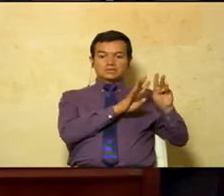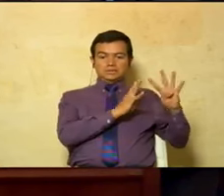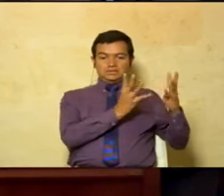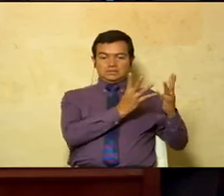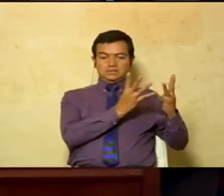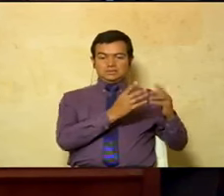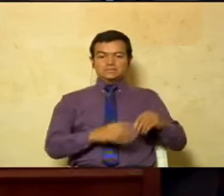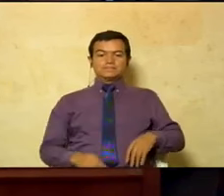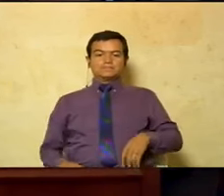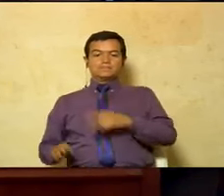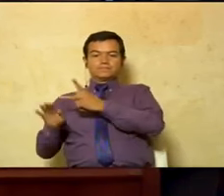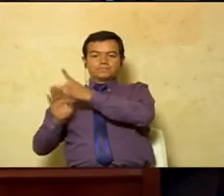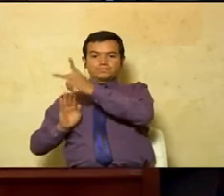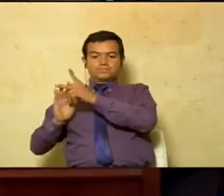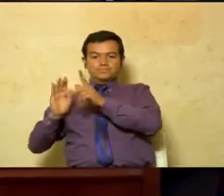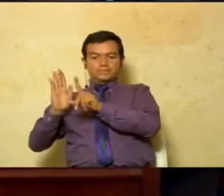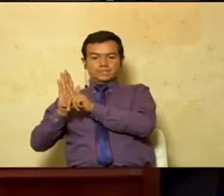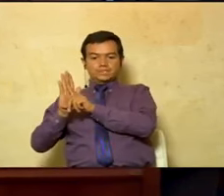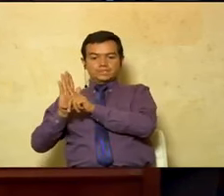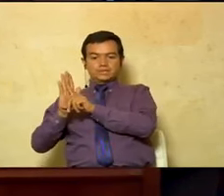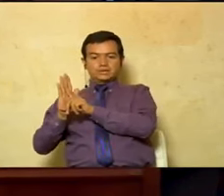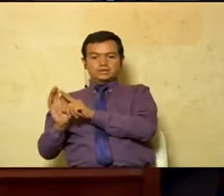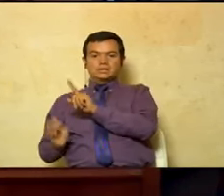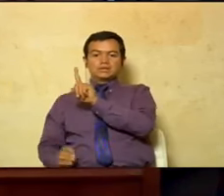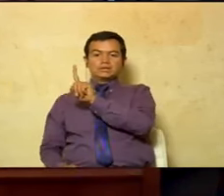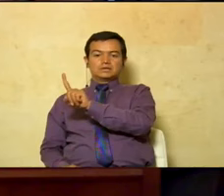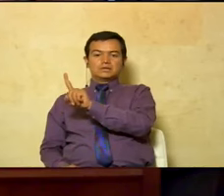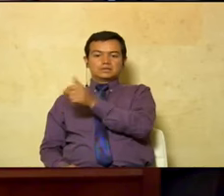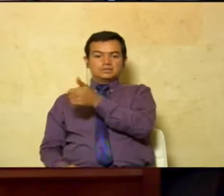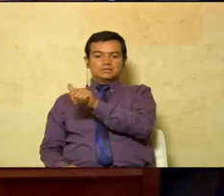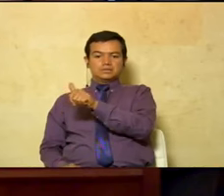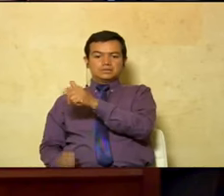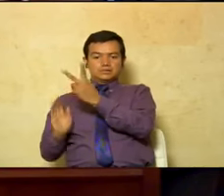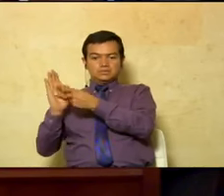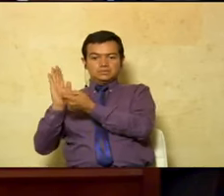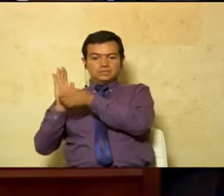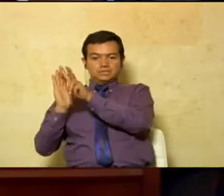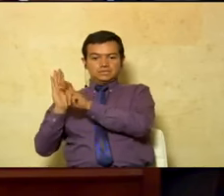senado proyecto de ley número 110 2017